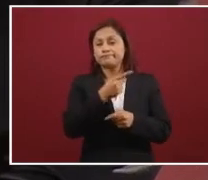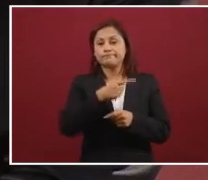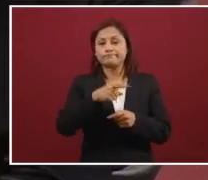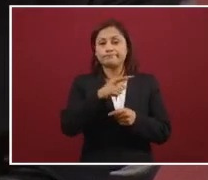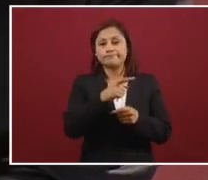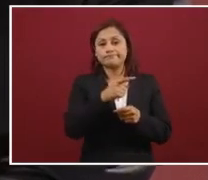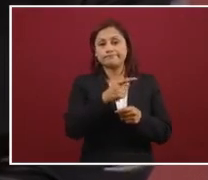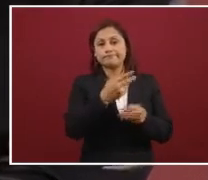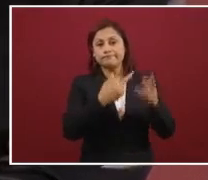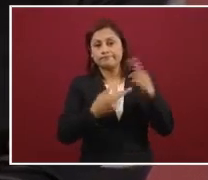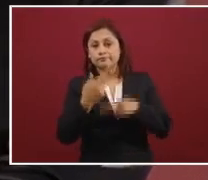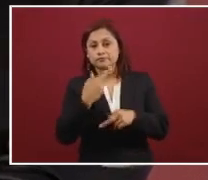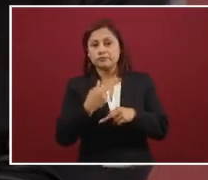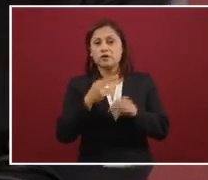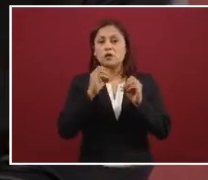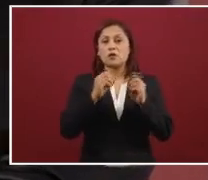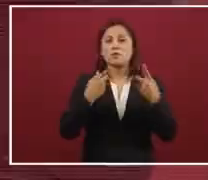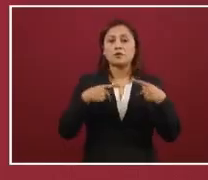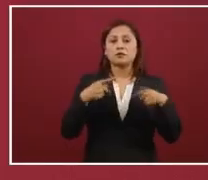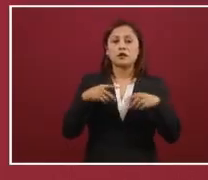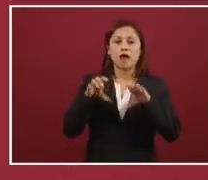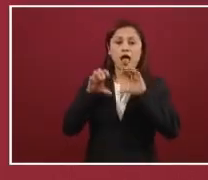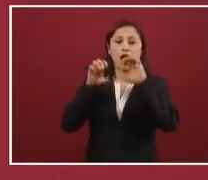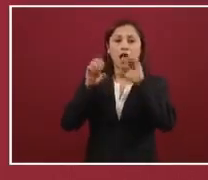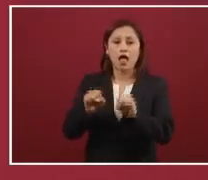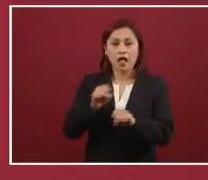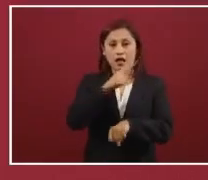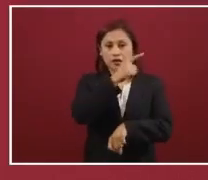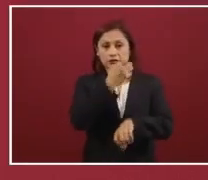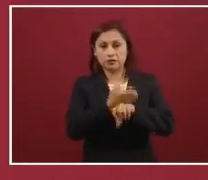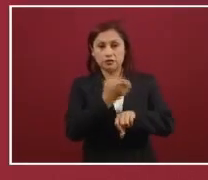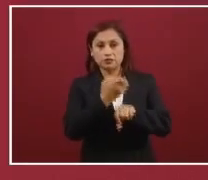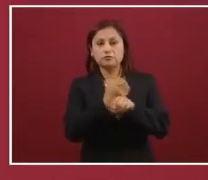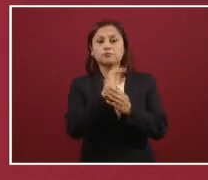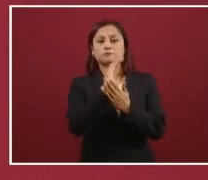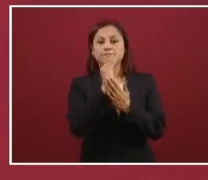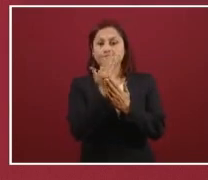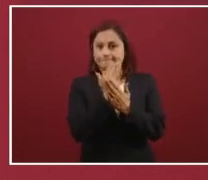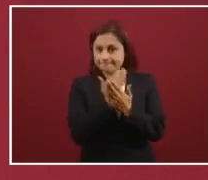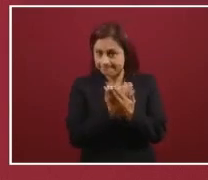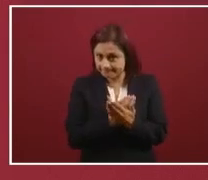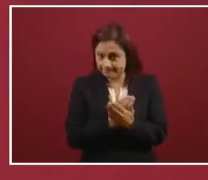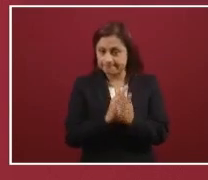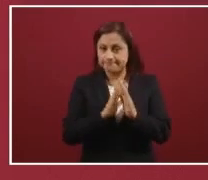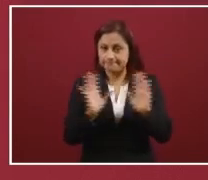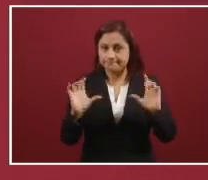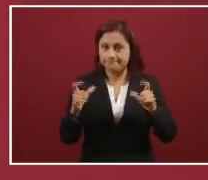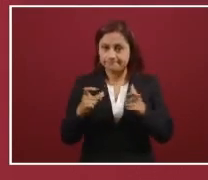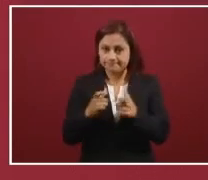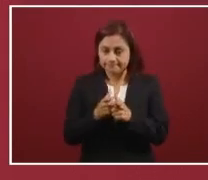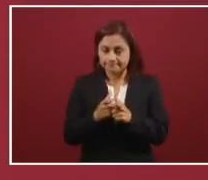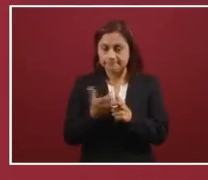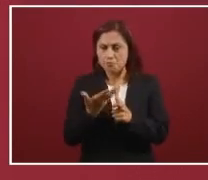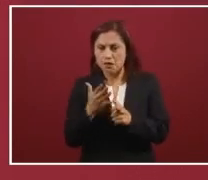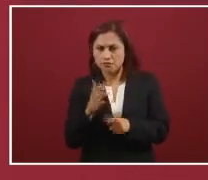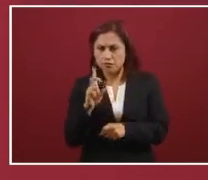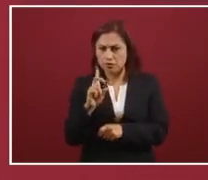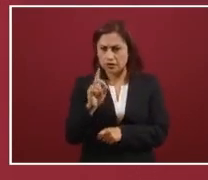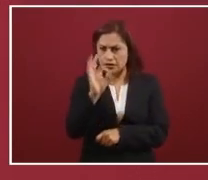o detenidos en Estados Unidos del orden del 30%